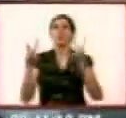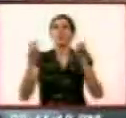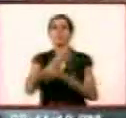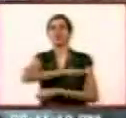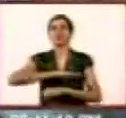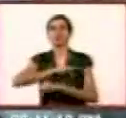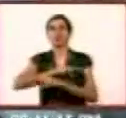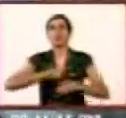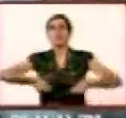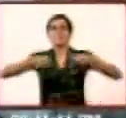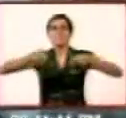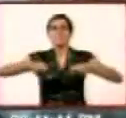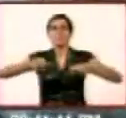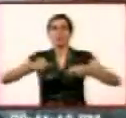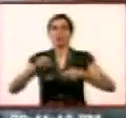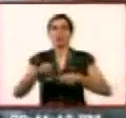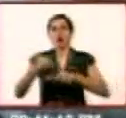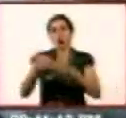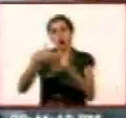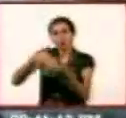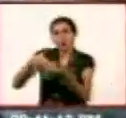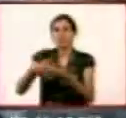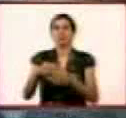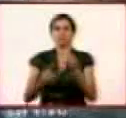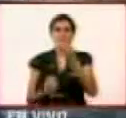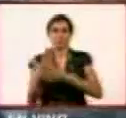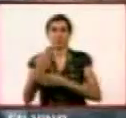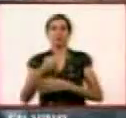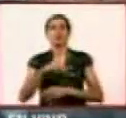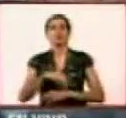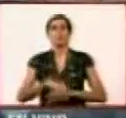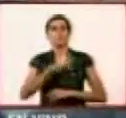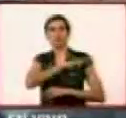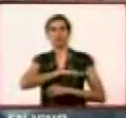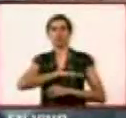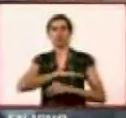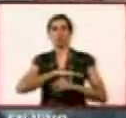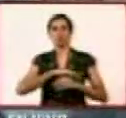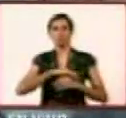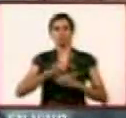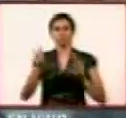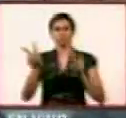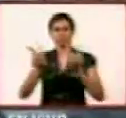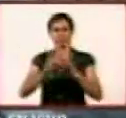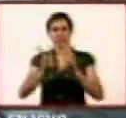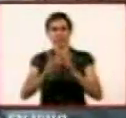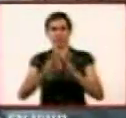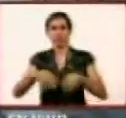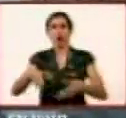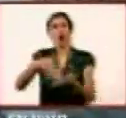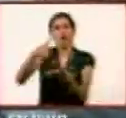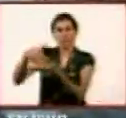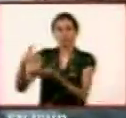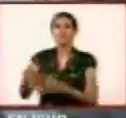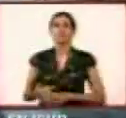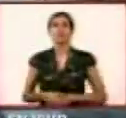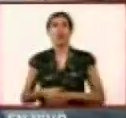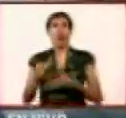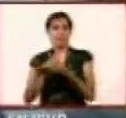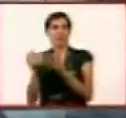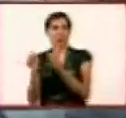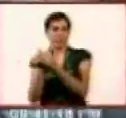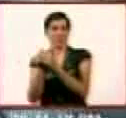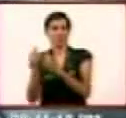vivienda Venezuela Obrera yo conozco muy bien fíjense ustedes Qué felicidad que mis compañeros de trabajo del metro acabamos de